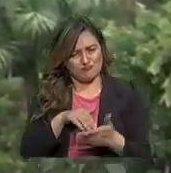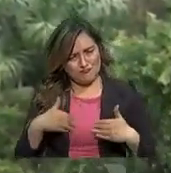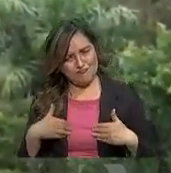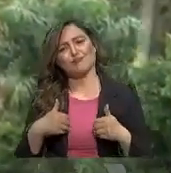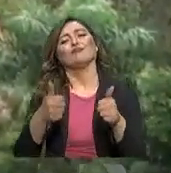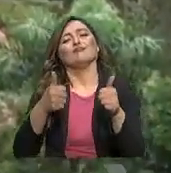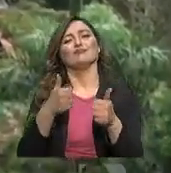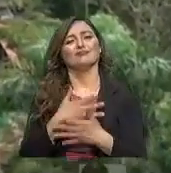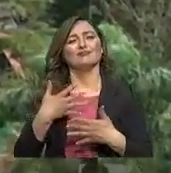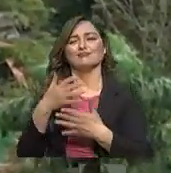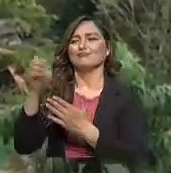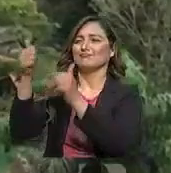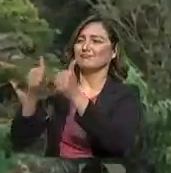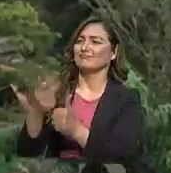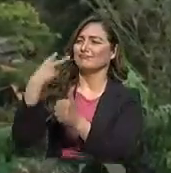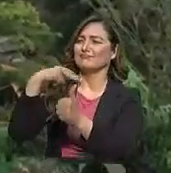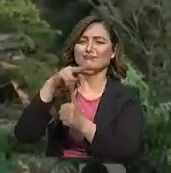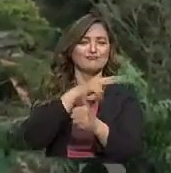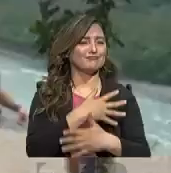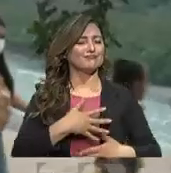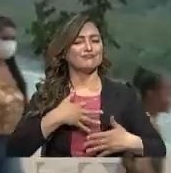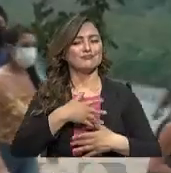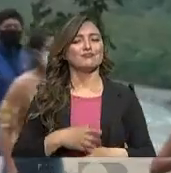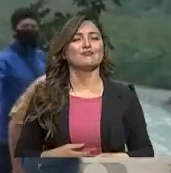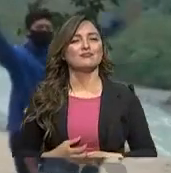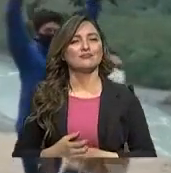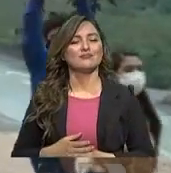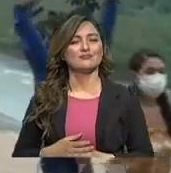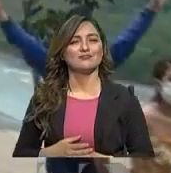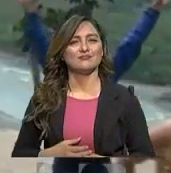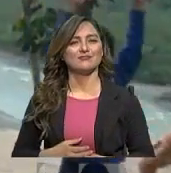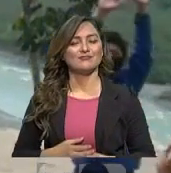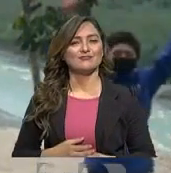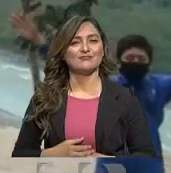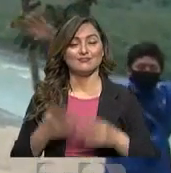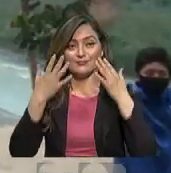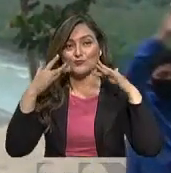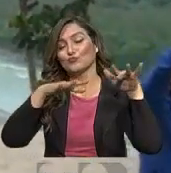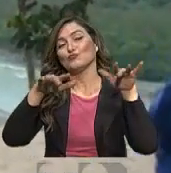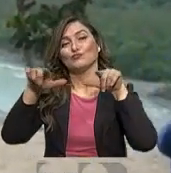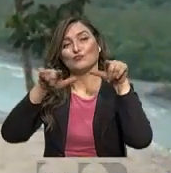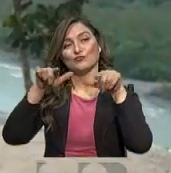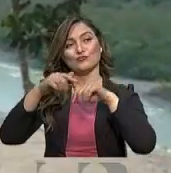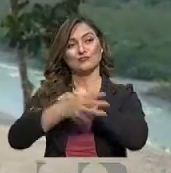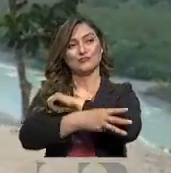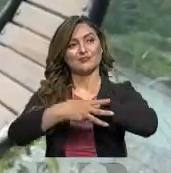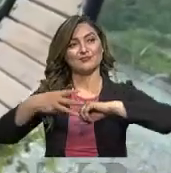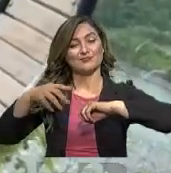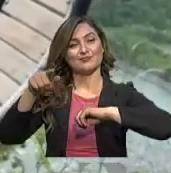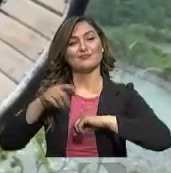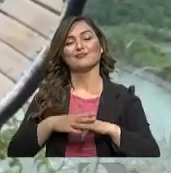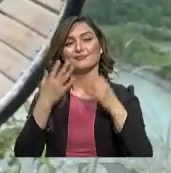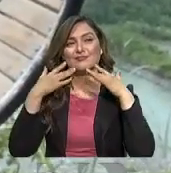plasmado en los diferentes servicios que ofrece este centro. Una vista al río Pastaza no puede